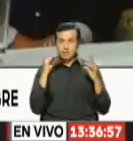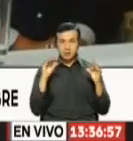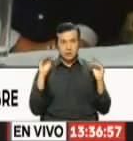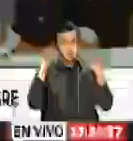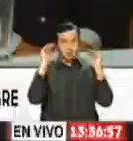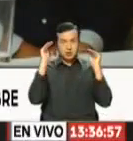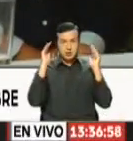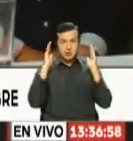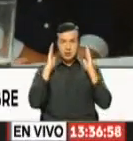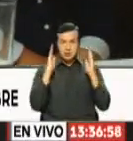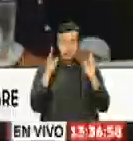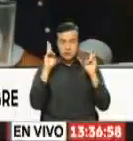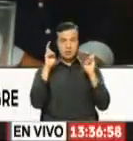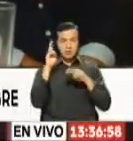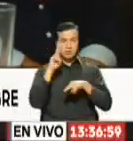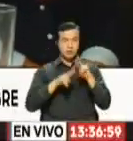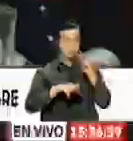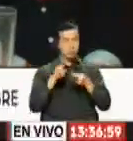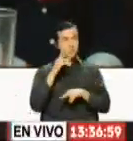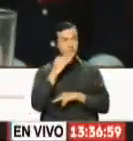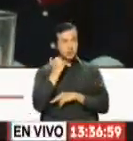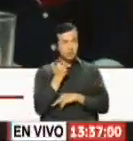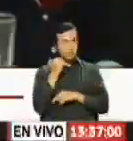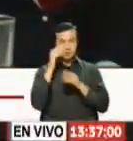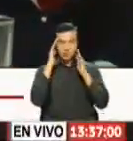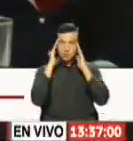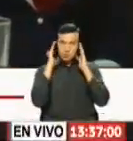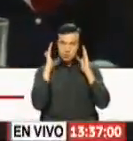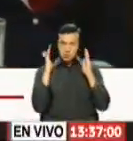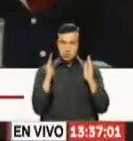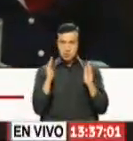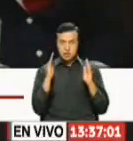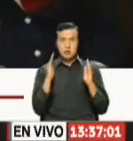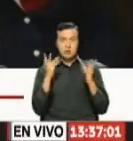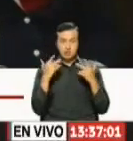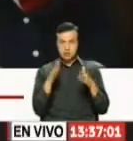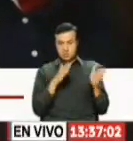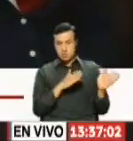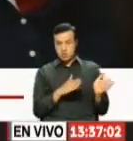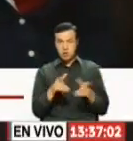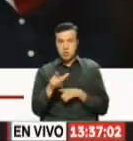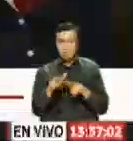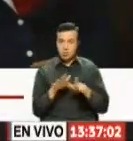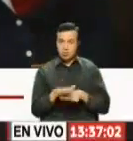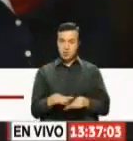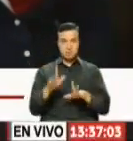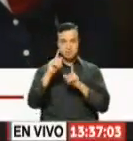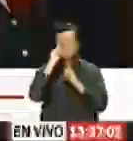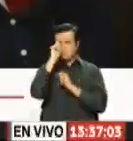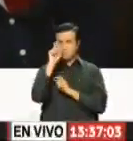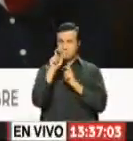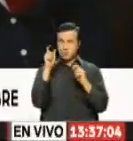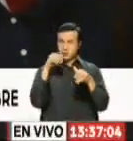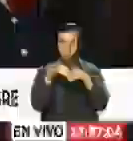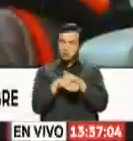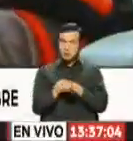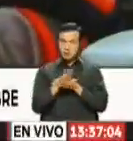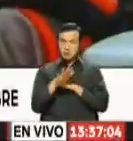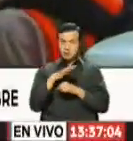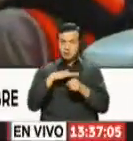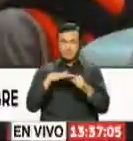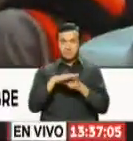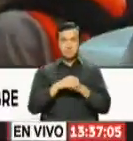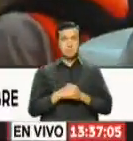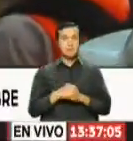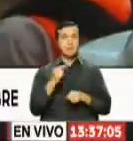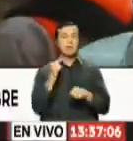de la calidad en el tema de infraestructura, de la atención, ya son espacios dignos que los pacientes ocupan.